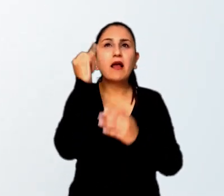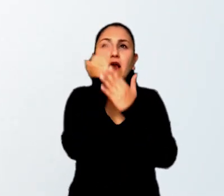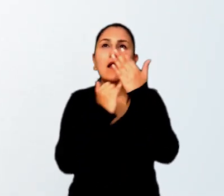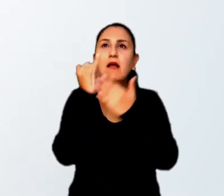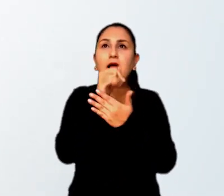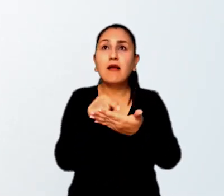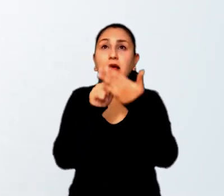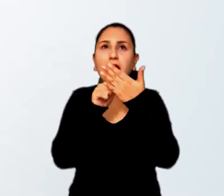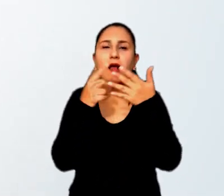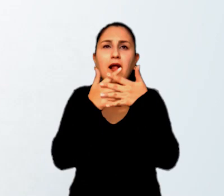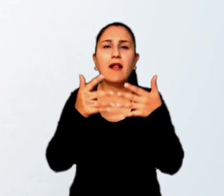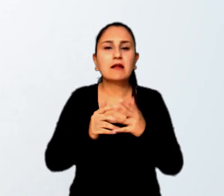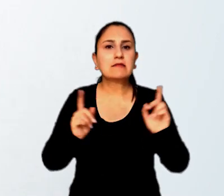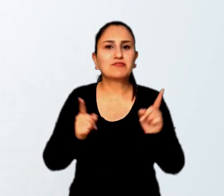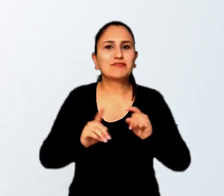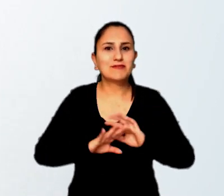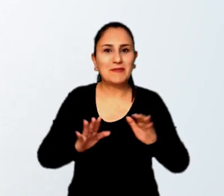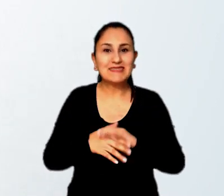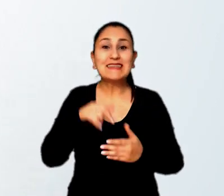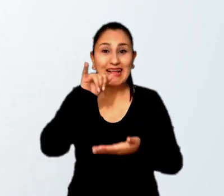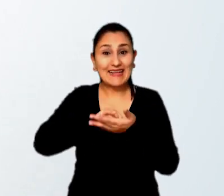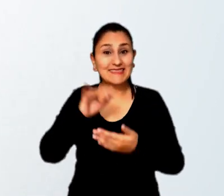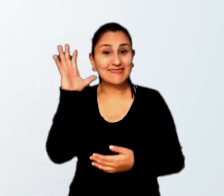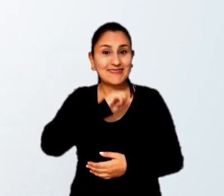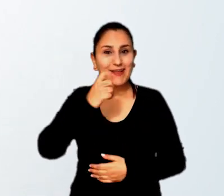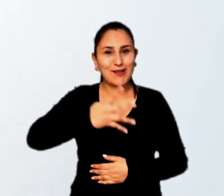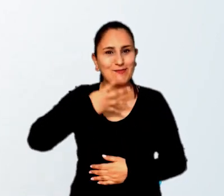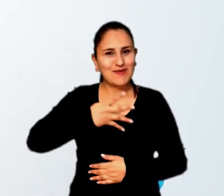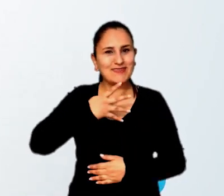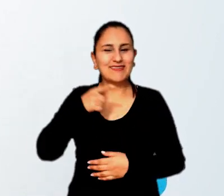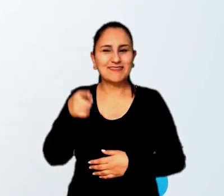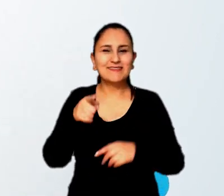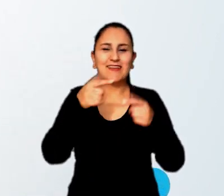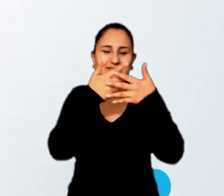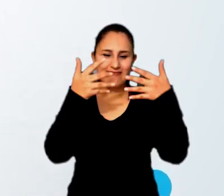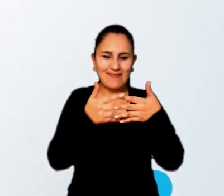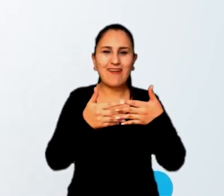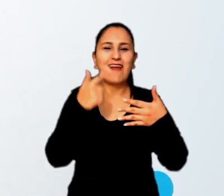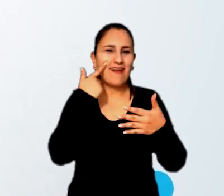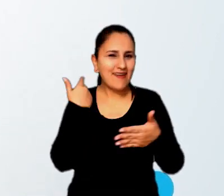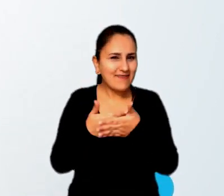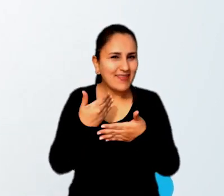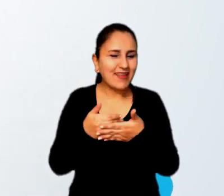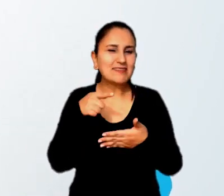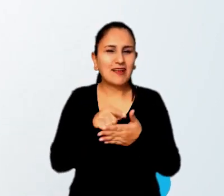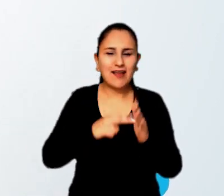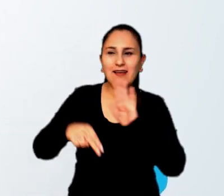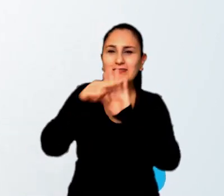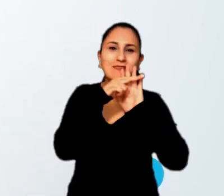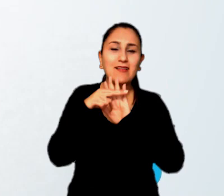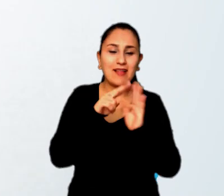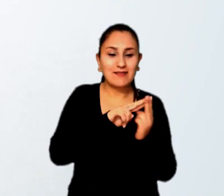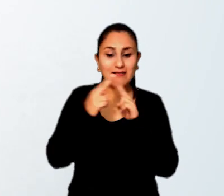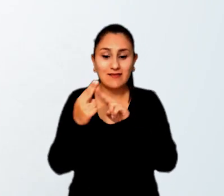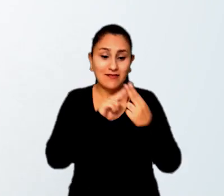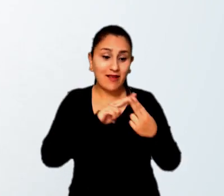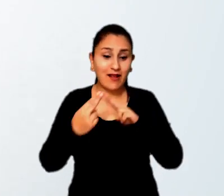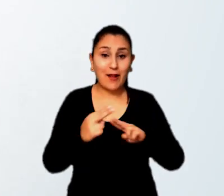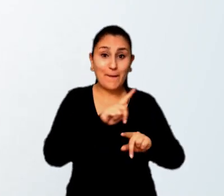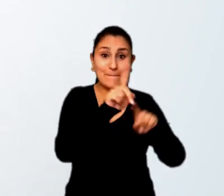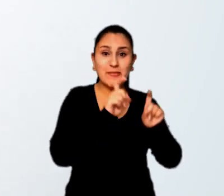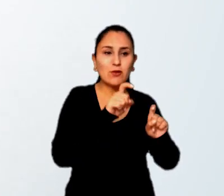competencias afirmaciones evidencias y estándares asociados a cada pregunta la rúbrica también incluye una